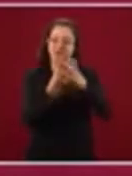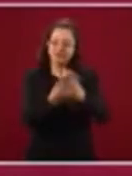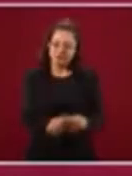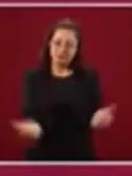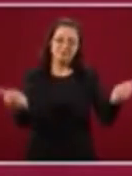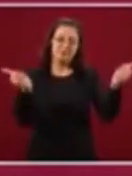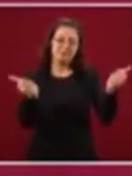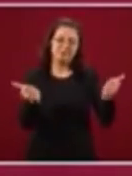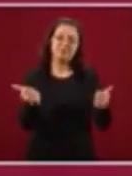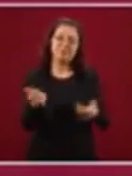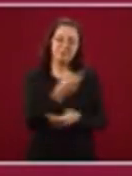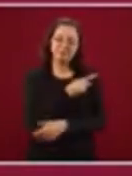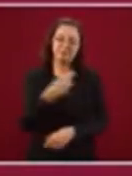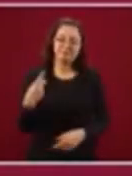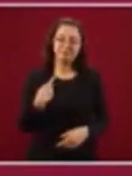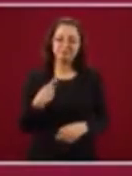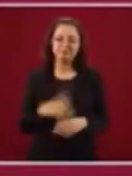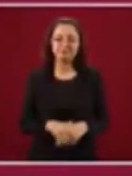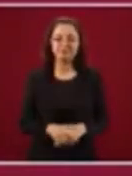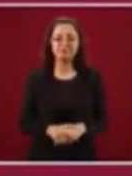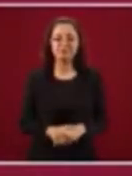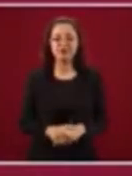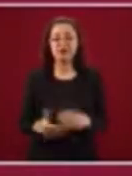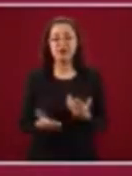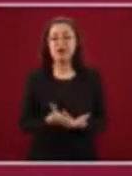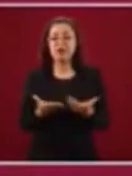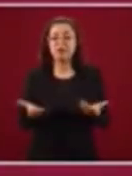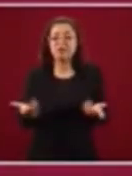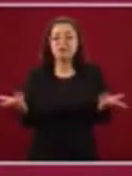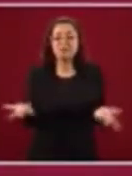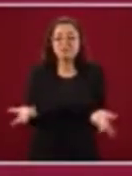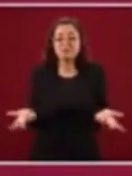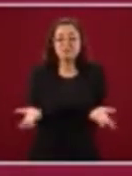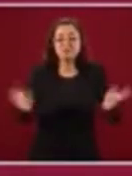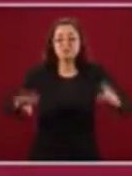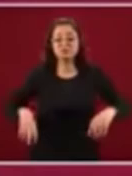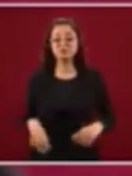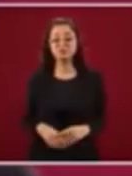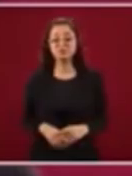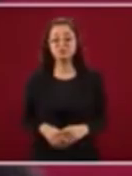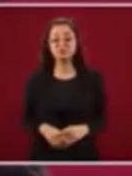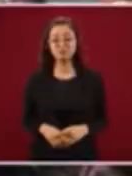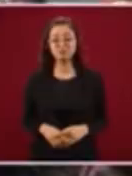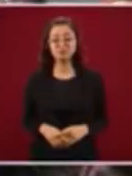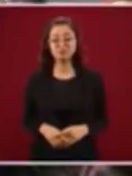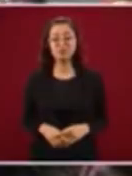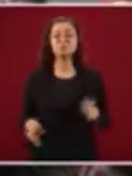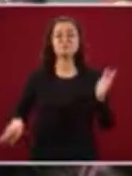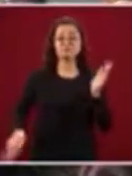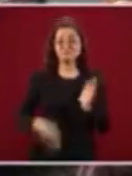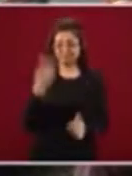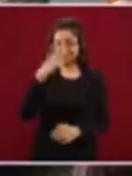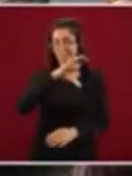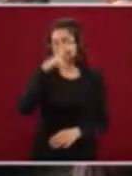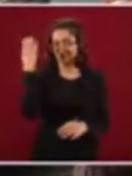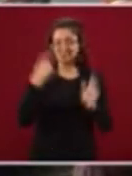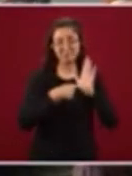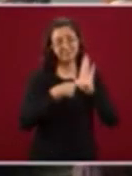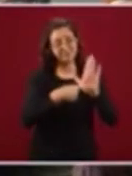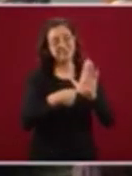este asunto, porque ¿qué hacemos? A ver, ¿por qué no ponen de nuevo las fotos?